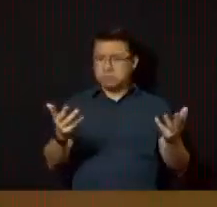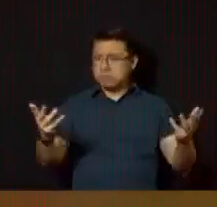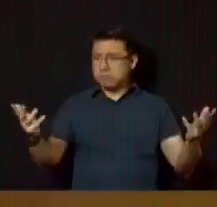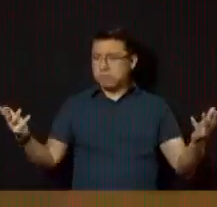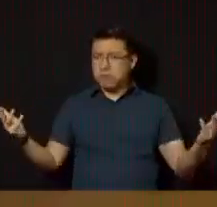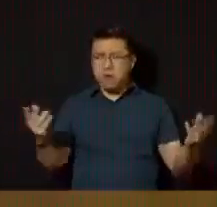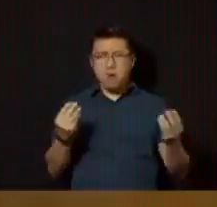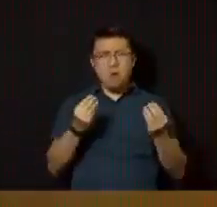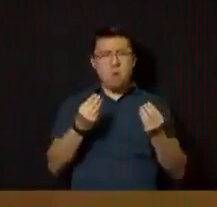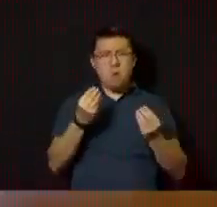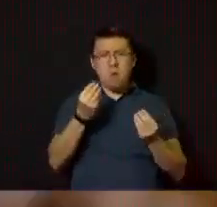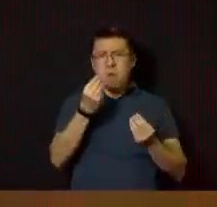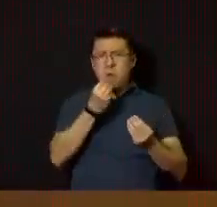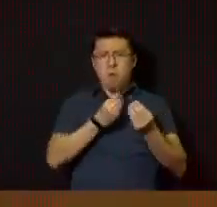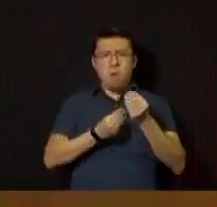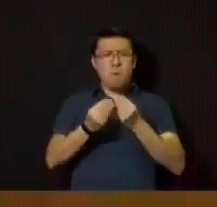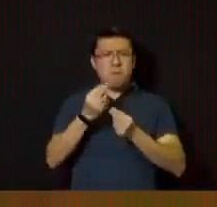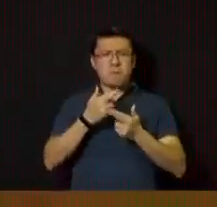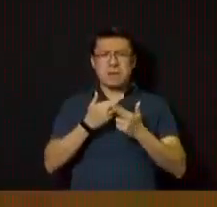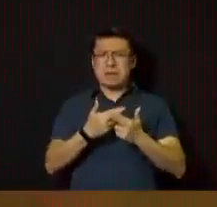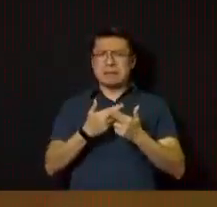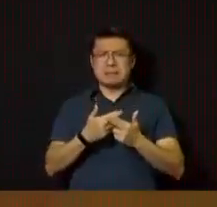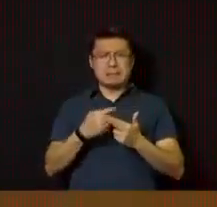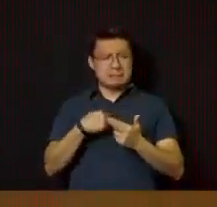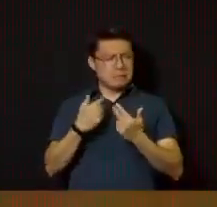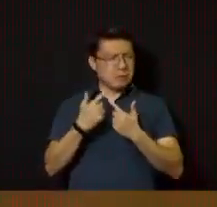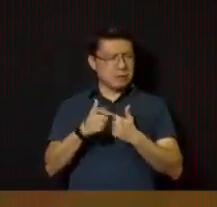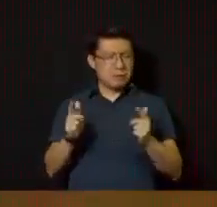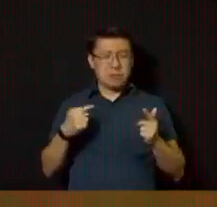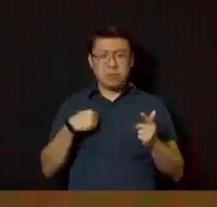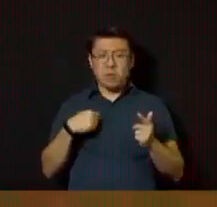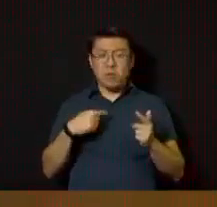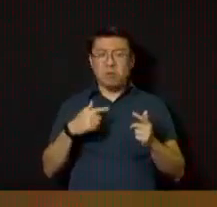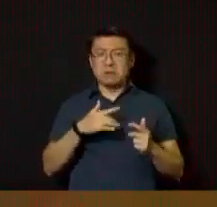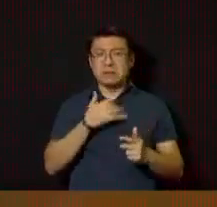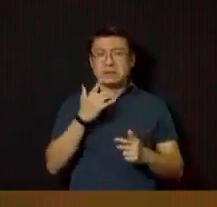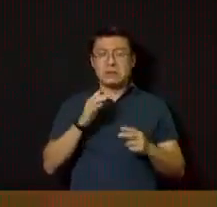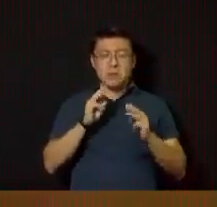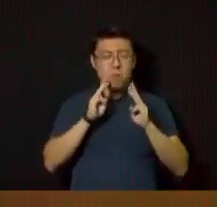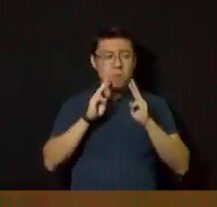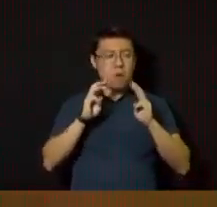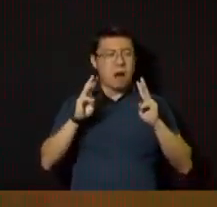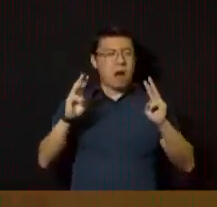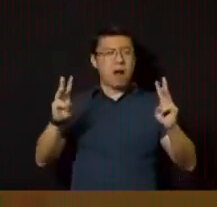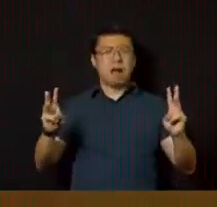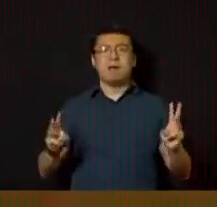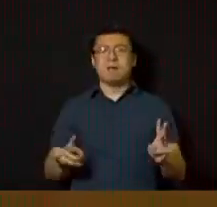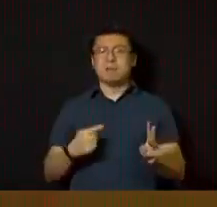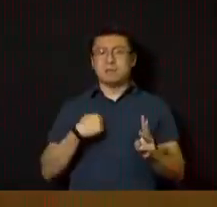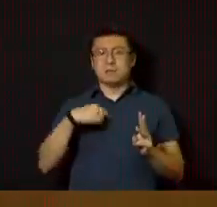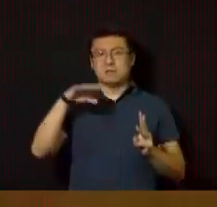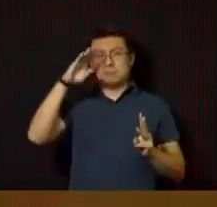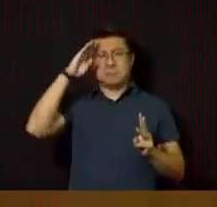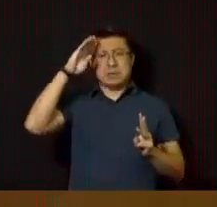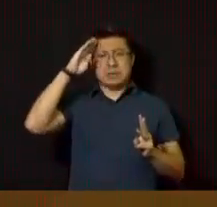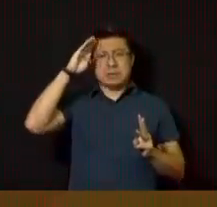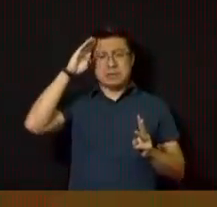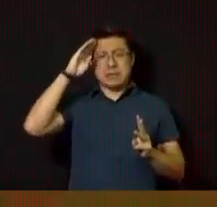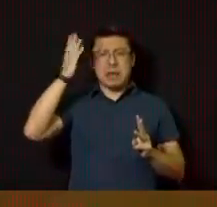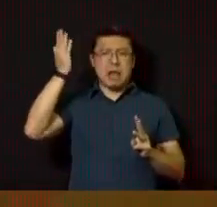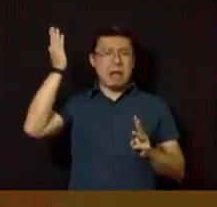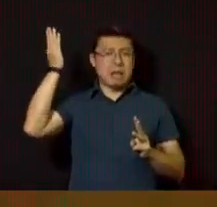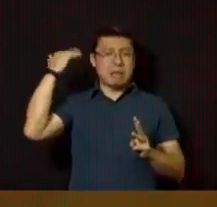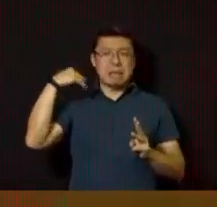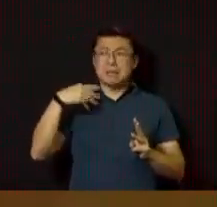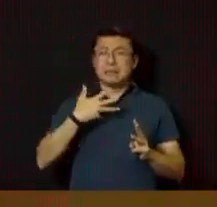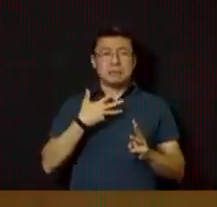buffet y podías comer lo que tú quieras, dije, wow, ¿no? Y en ese momento me puse a pensar de los días que no había tenido para comer. Yo